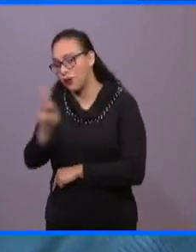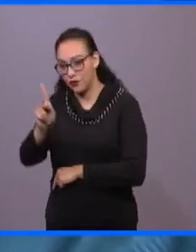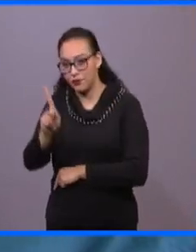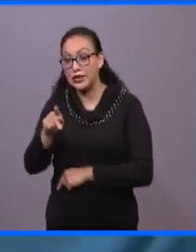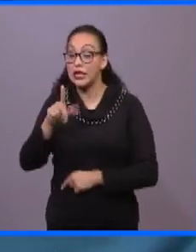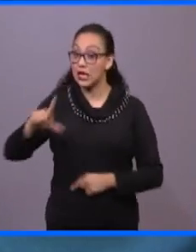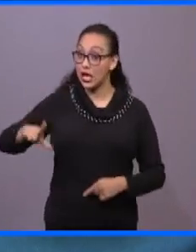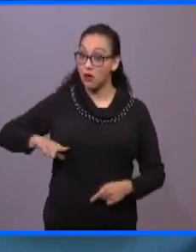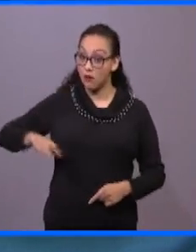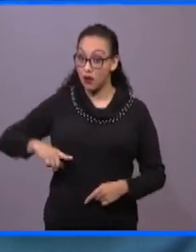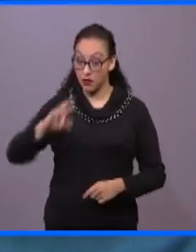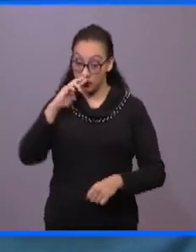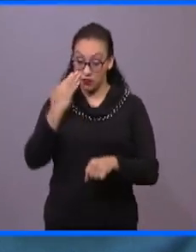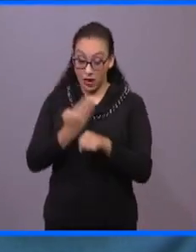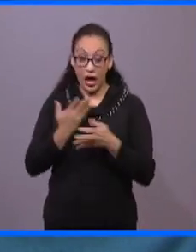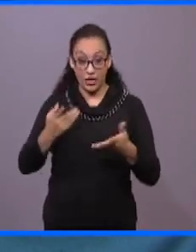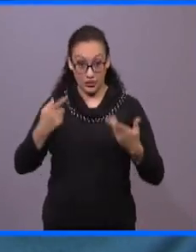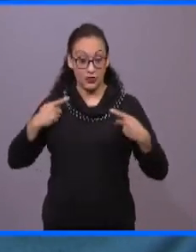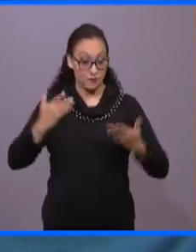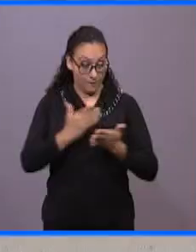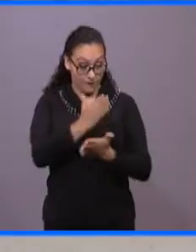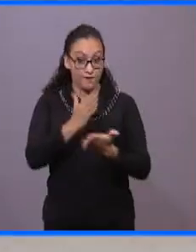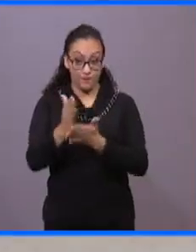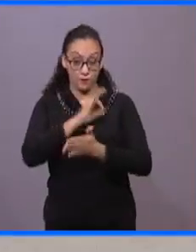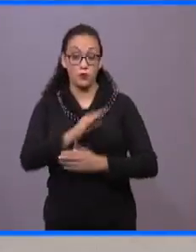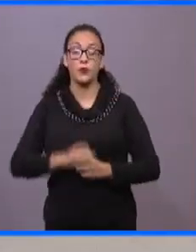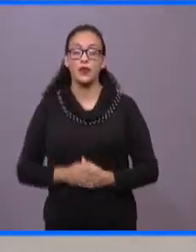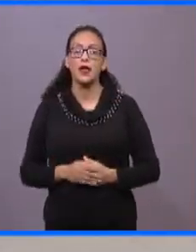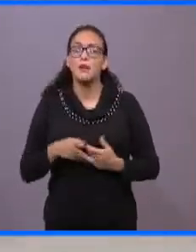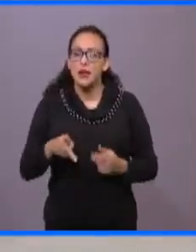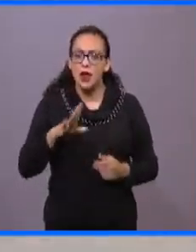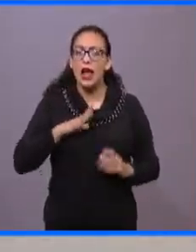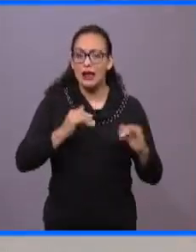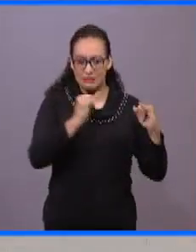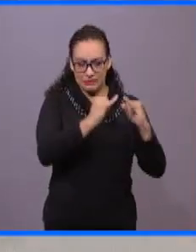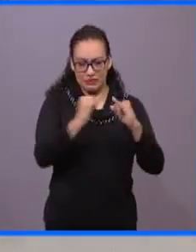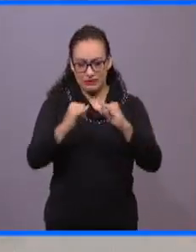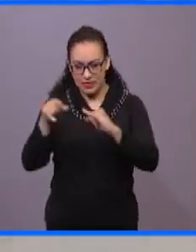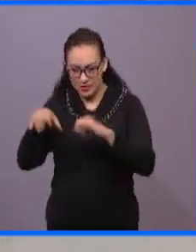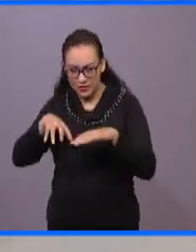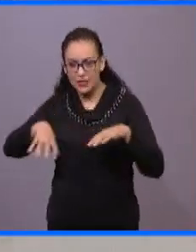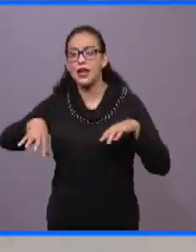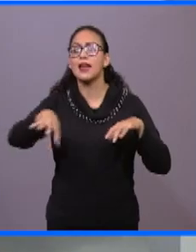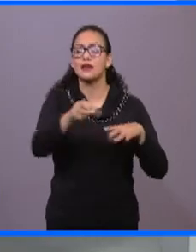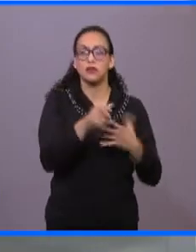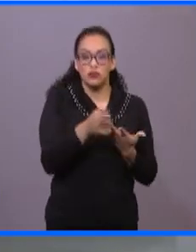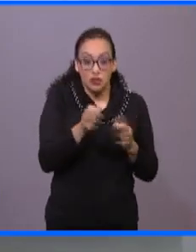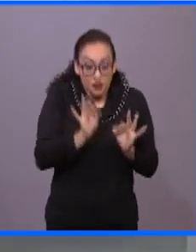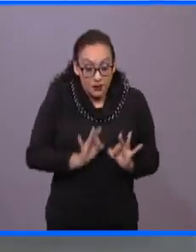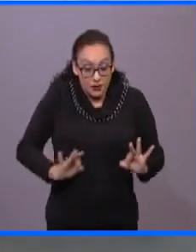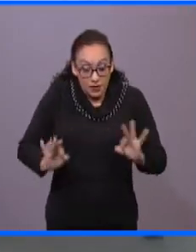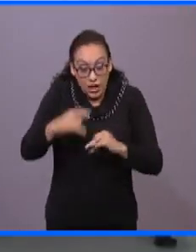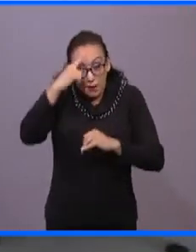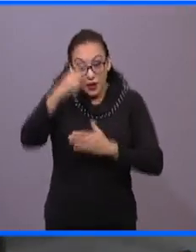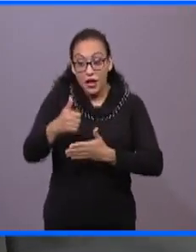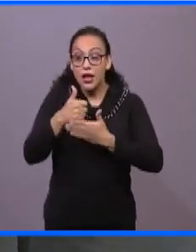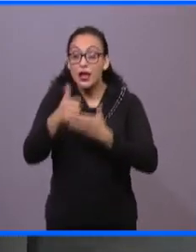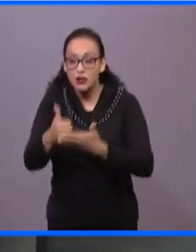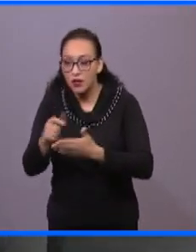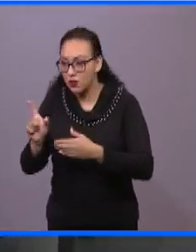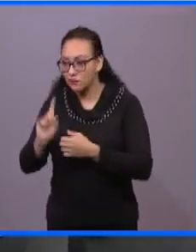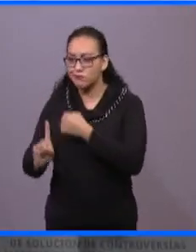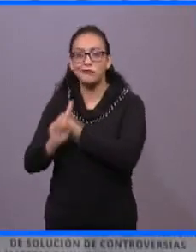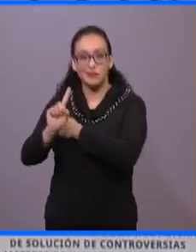del Estado, e indicó que dichos mecanismos se consolidan como una herramienta imprescindible para transformar la resolución